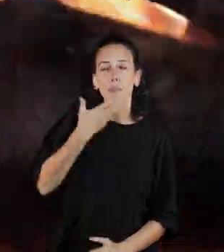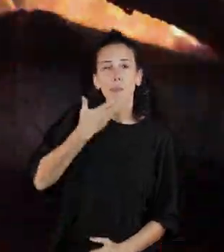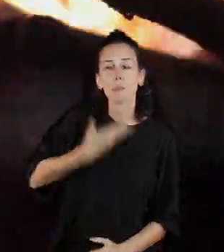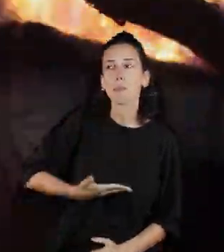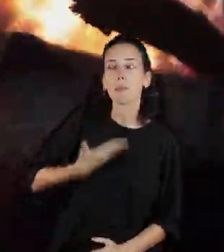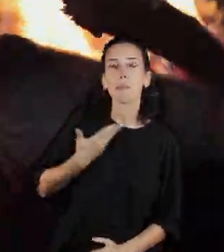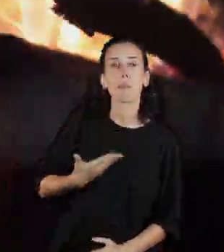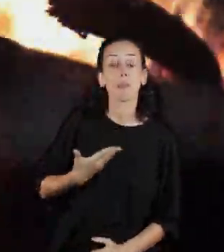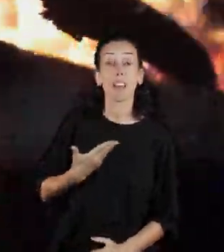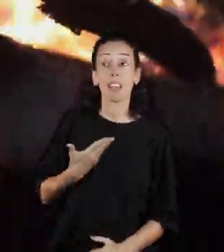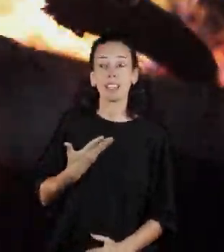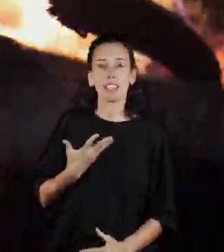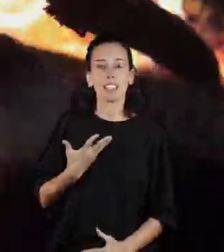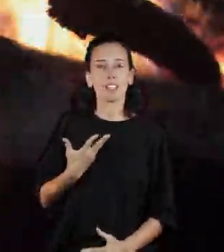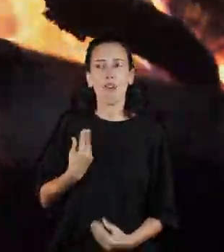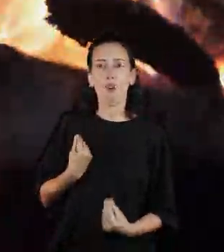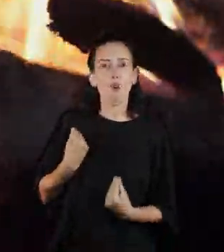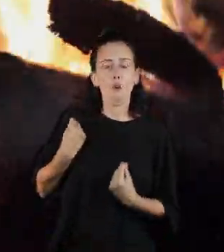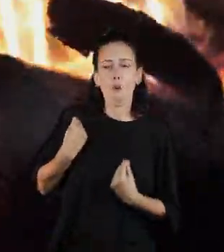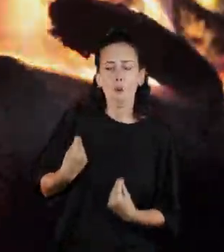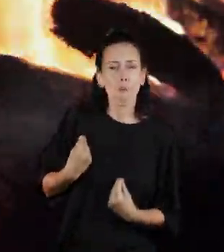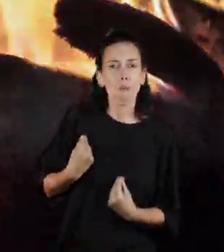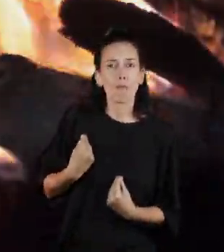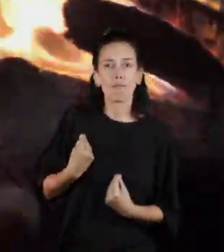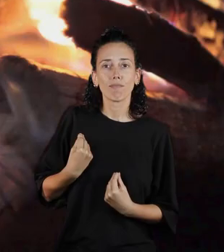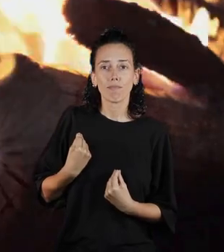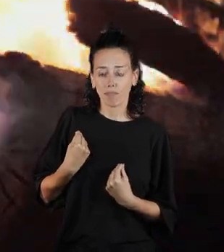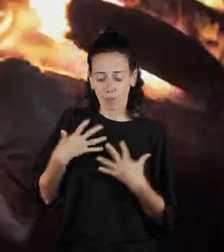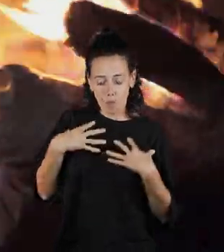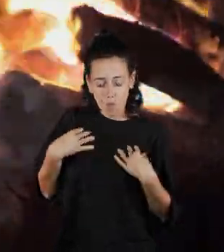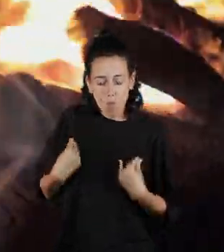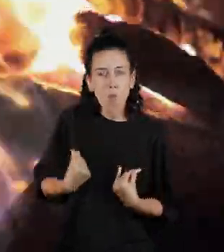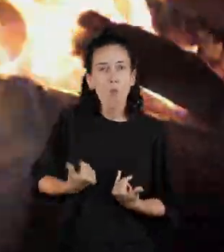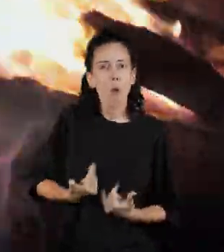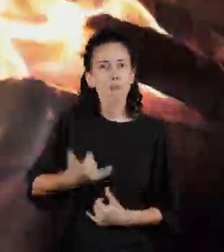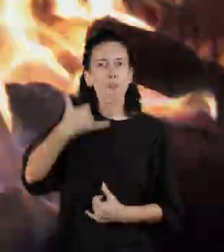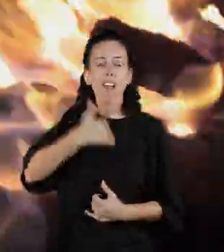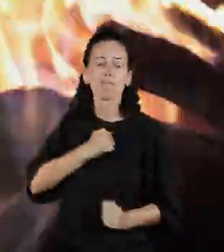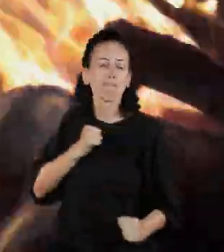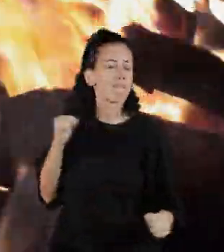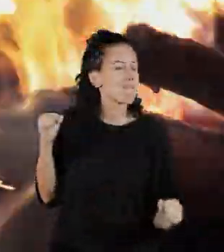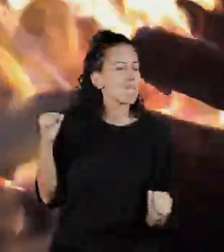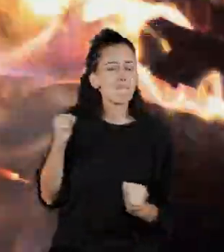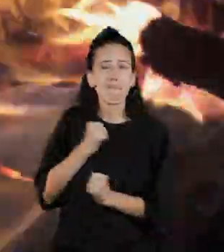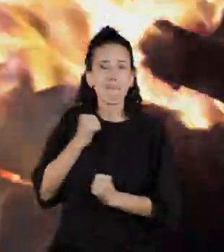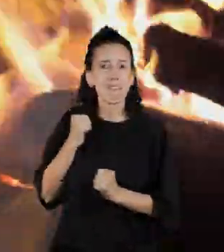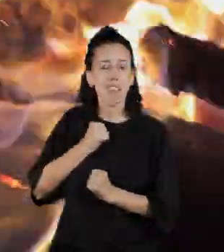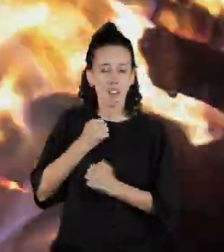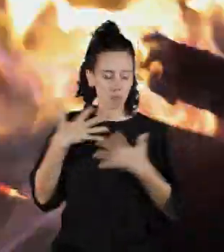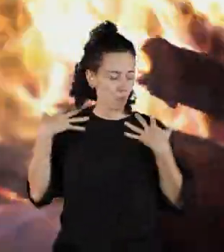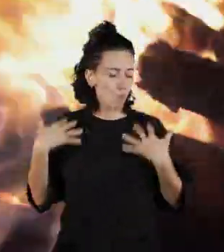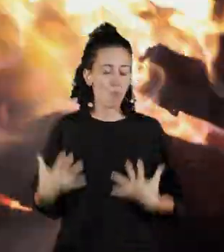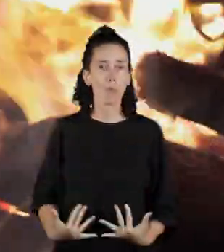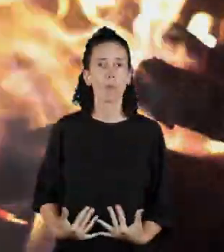Es increíble cómo se le puede llevar al cuerpo tanto miedo